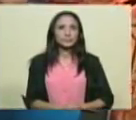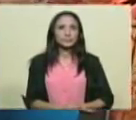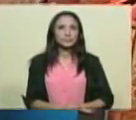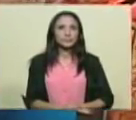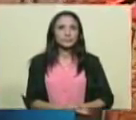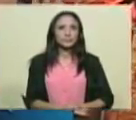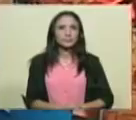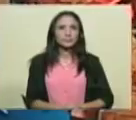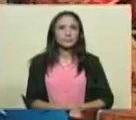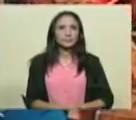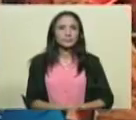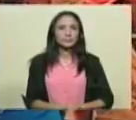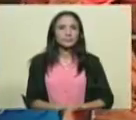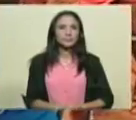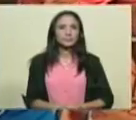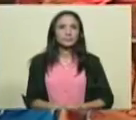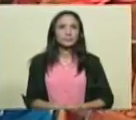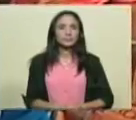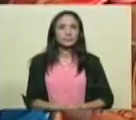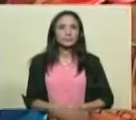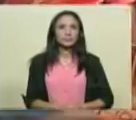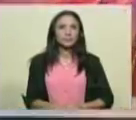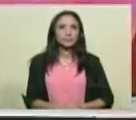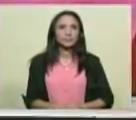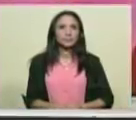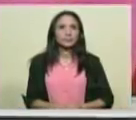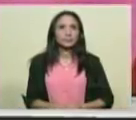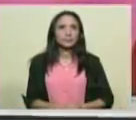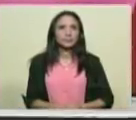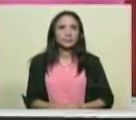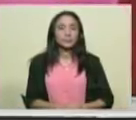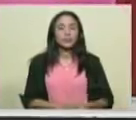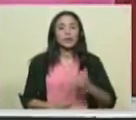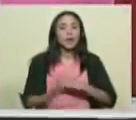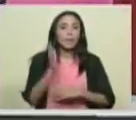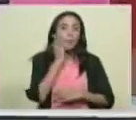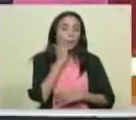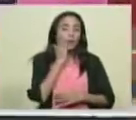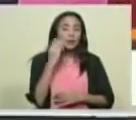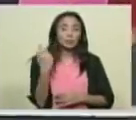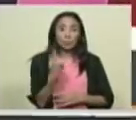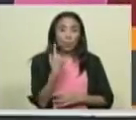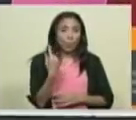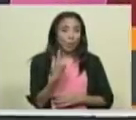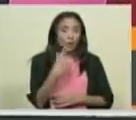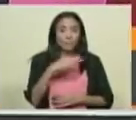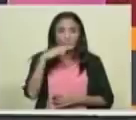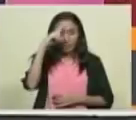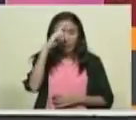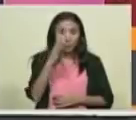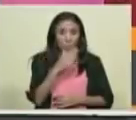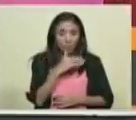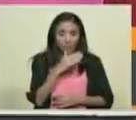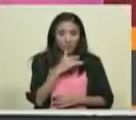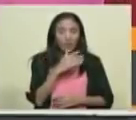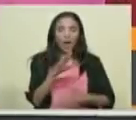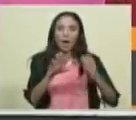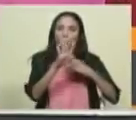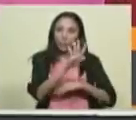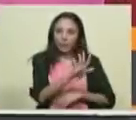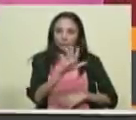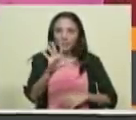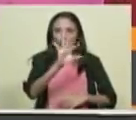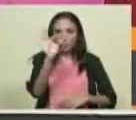¿Aló? ¿Aló? Ajá. Ajá. No, presidente. Madres solas al frente son el 45%.